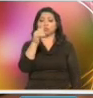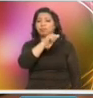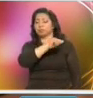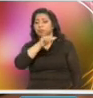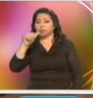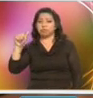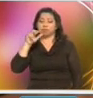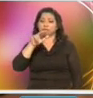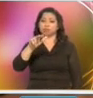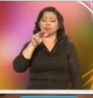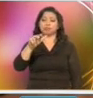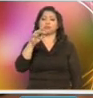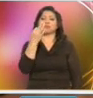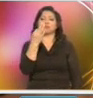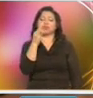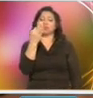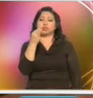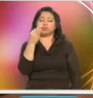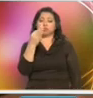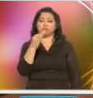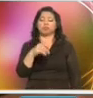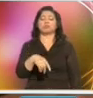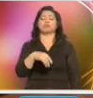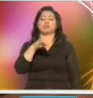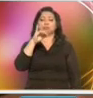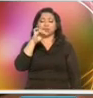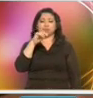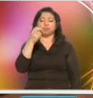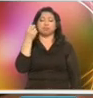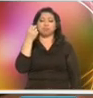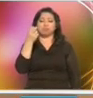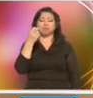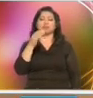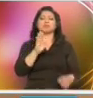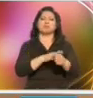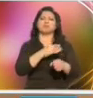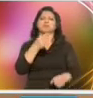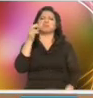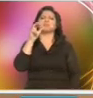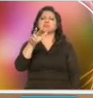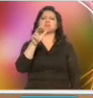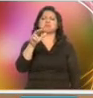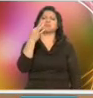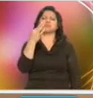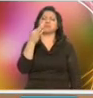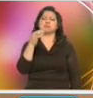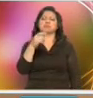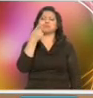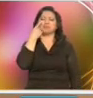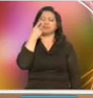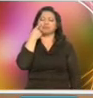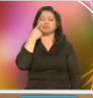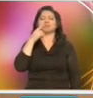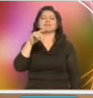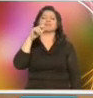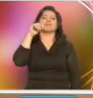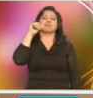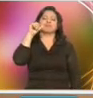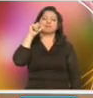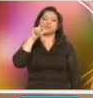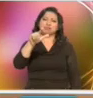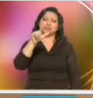al 18 de febrero. Fíjate Sí. que ¿por qué el 18 de febrero? Bueno, la noche del 17 al 18 de